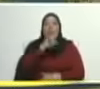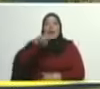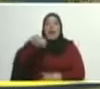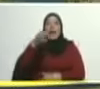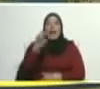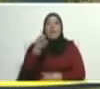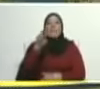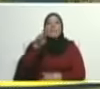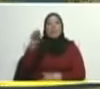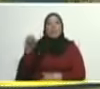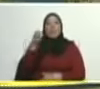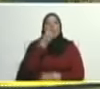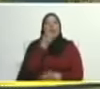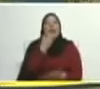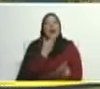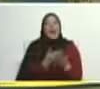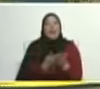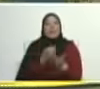Thank you very much.